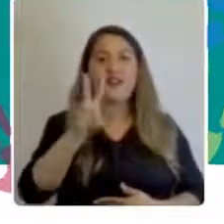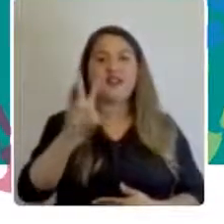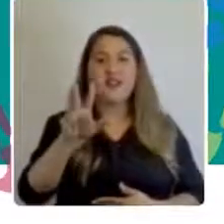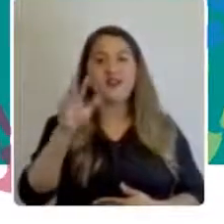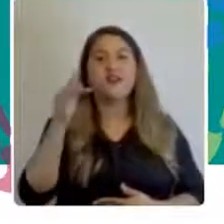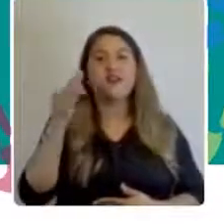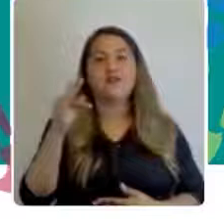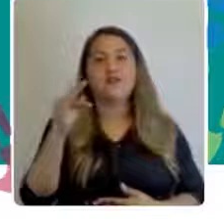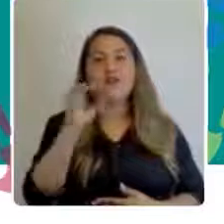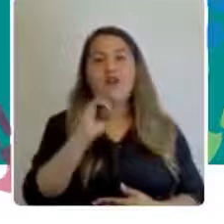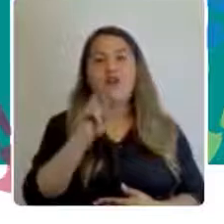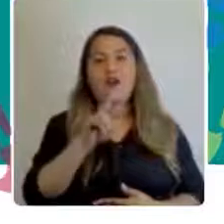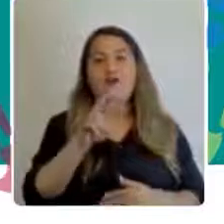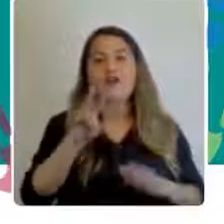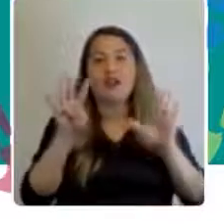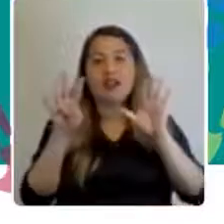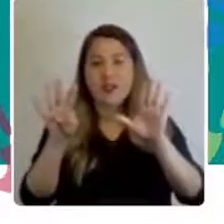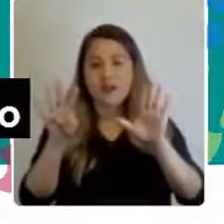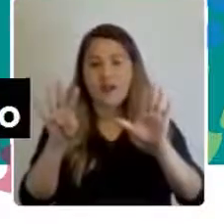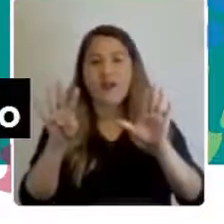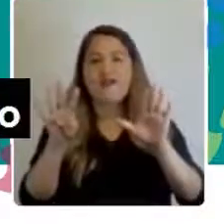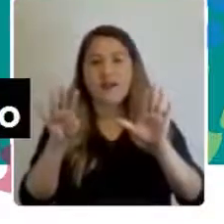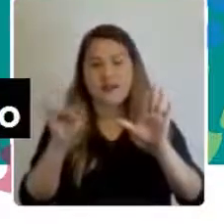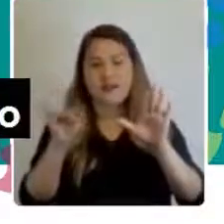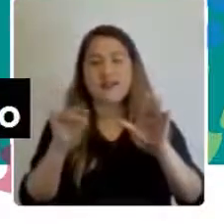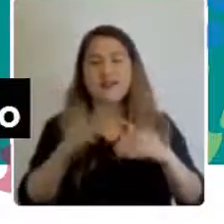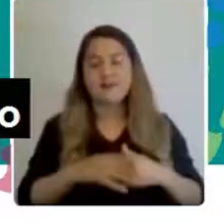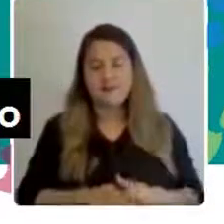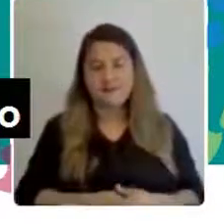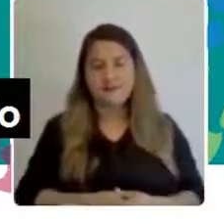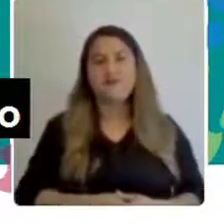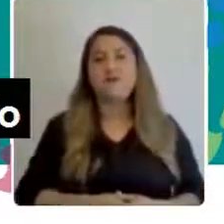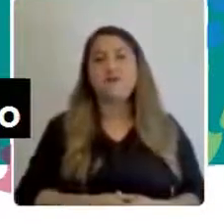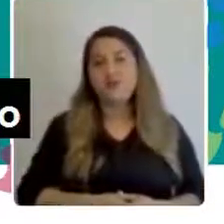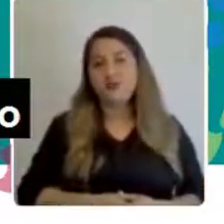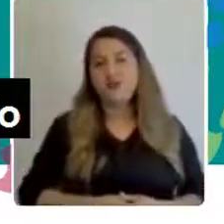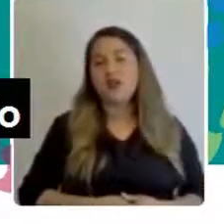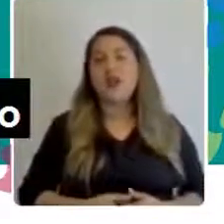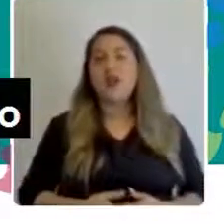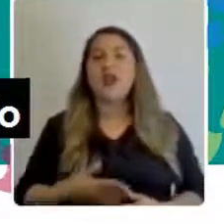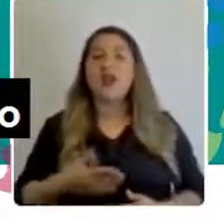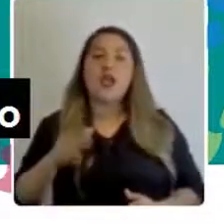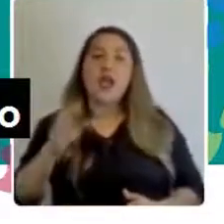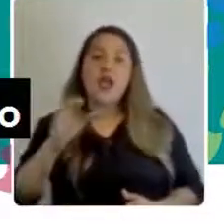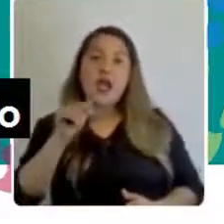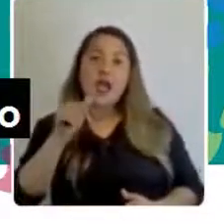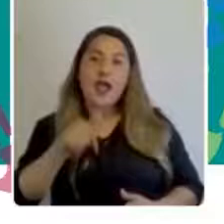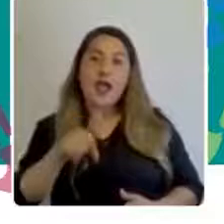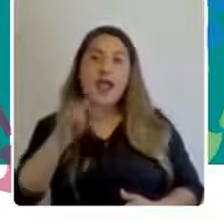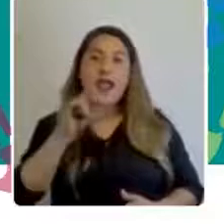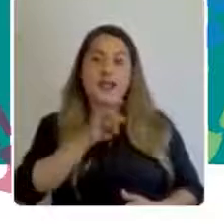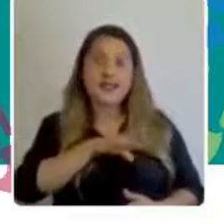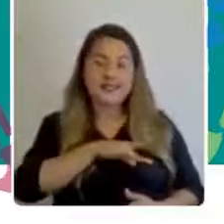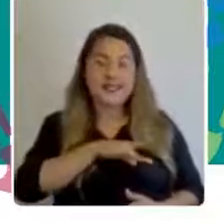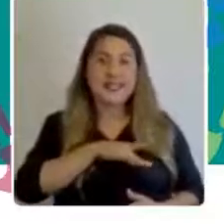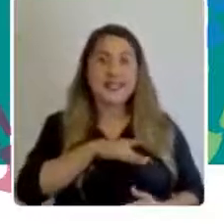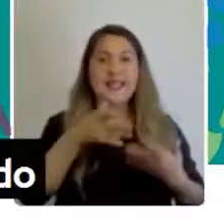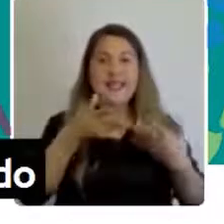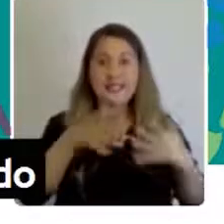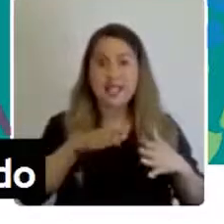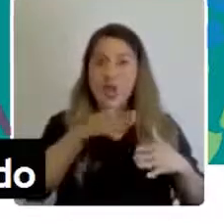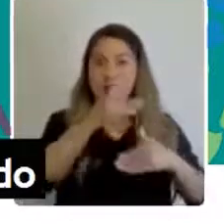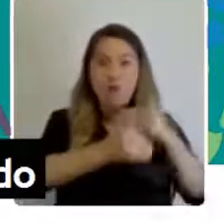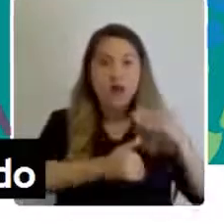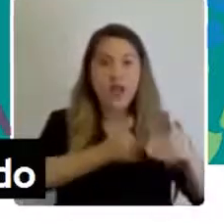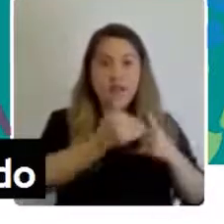el 29 cuando tengamos años bisiestos. Congratulations. Esto es, entonces, como todo el mundo, en Chile nos ponemos a tono. Hay un avance So allí.